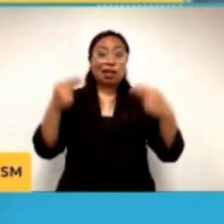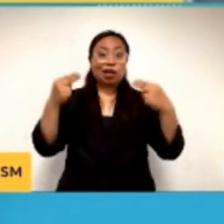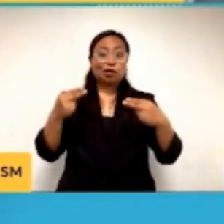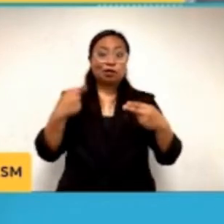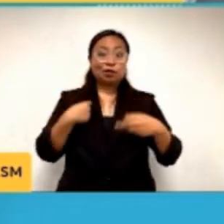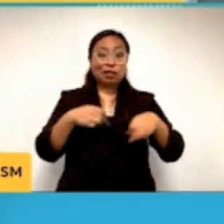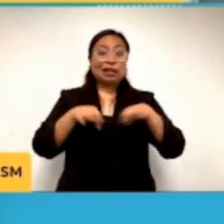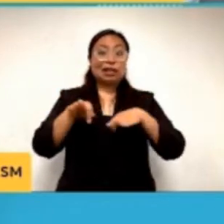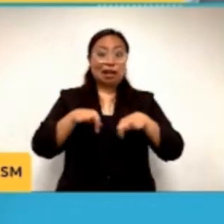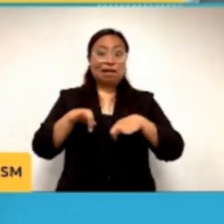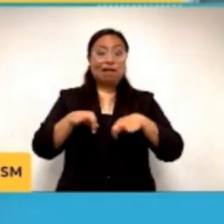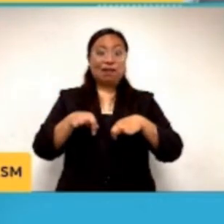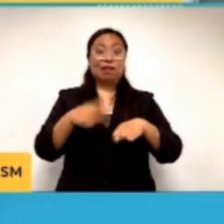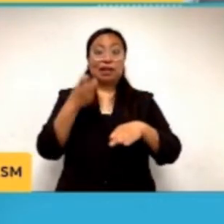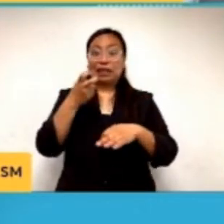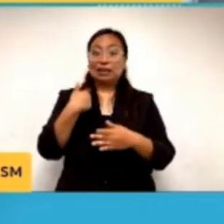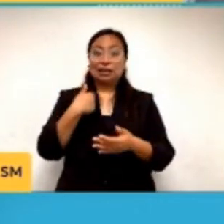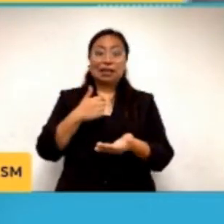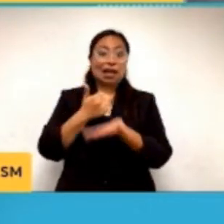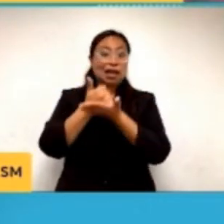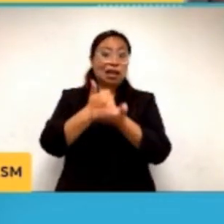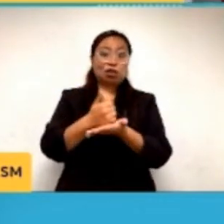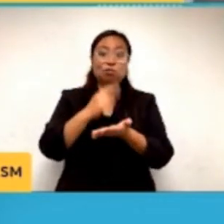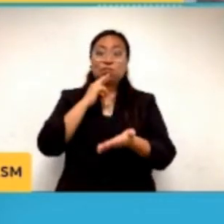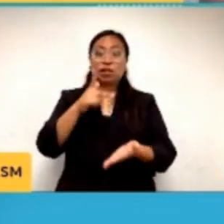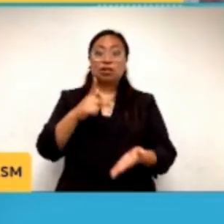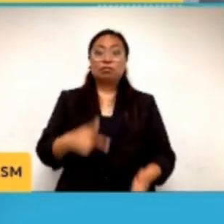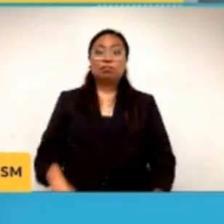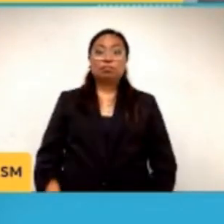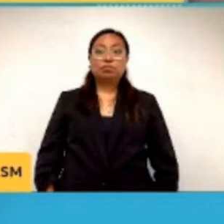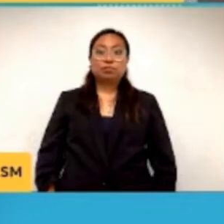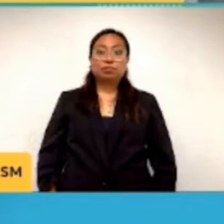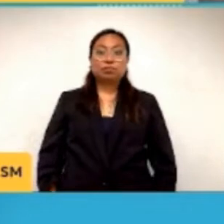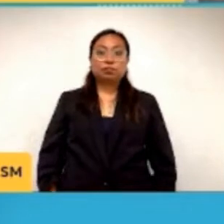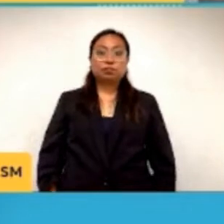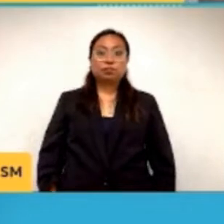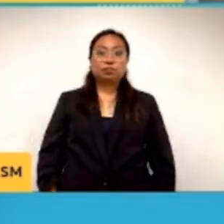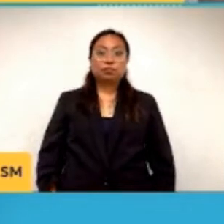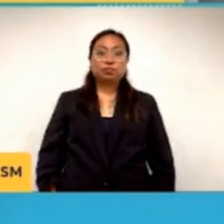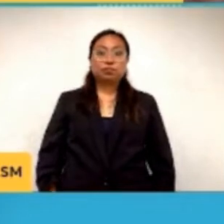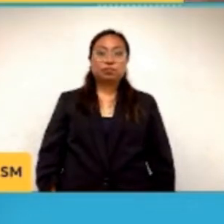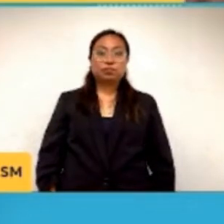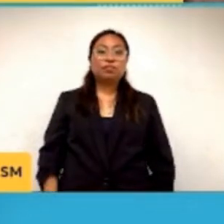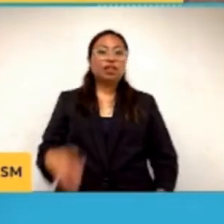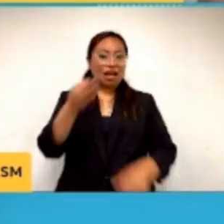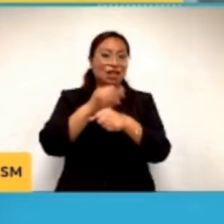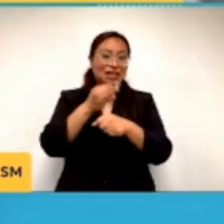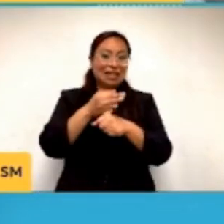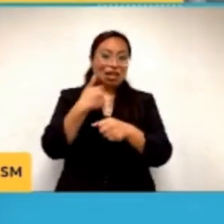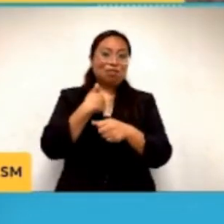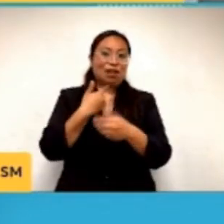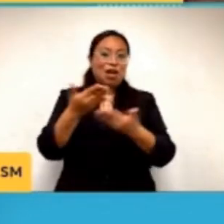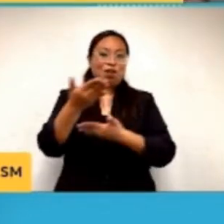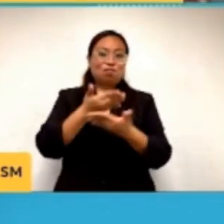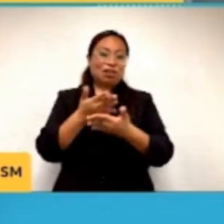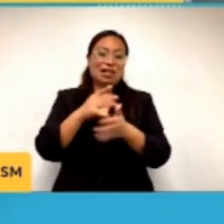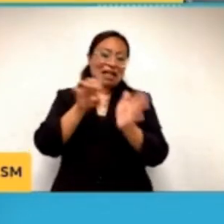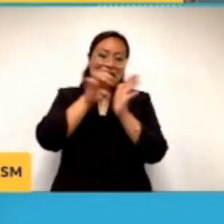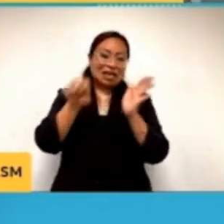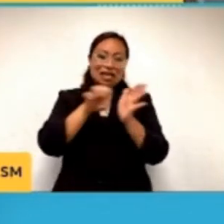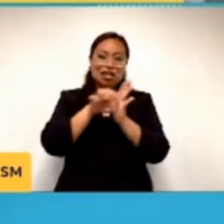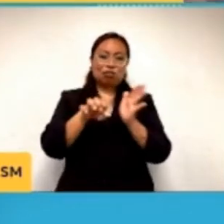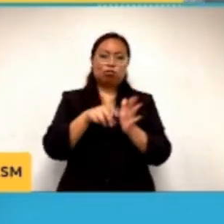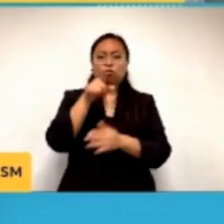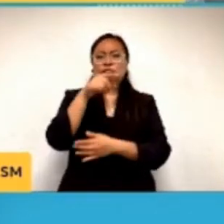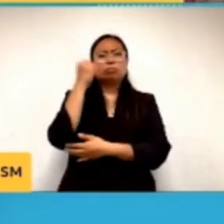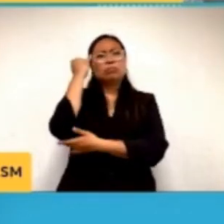tú beneficias e impactas. Por ejemplo, estas son algunas alternativas. Otra vez te digo, son 10 minutos. Imagínate que